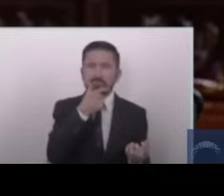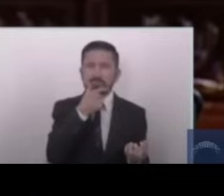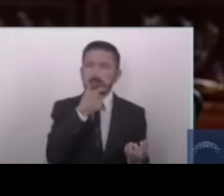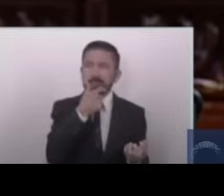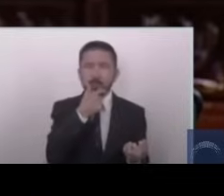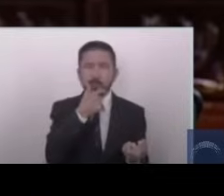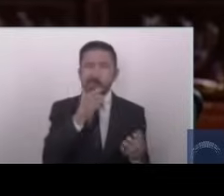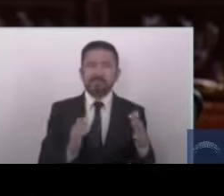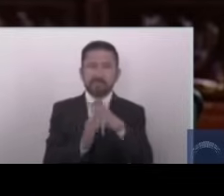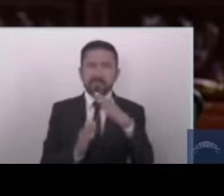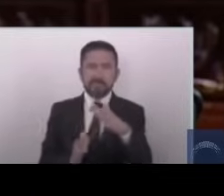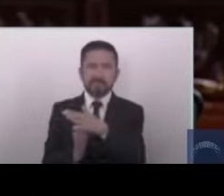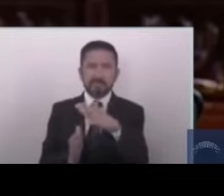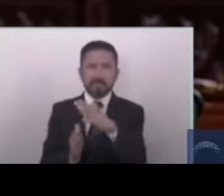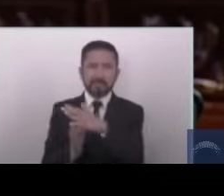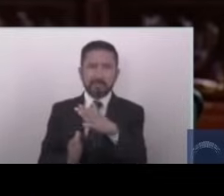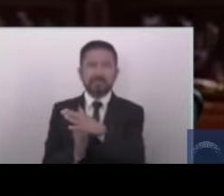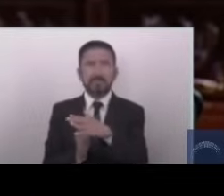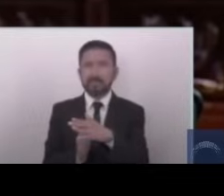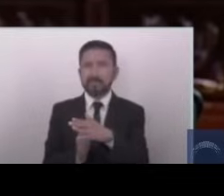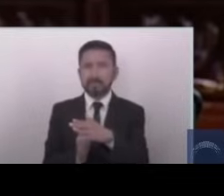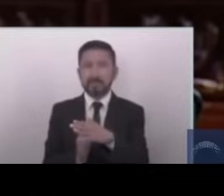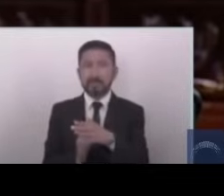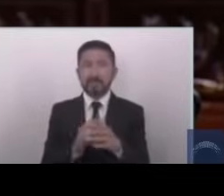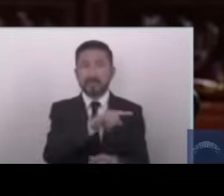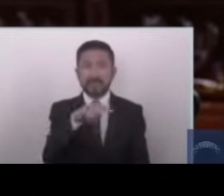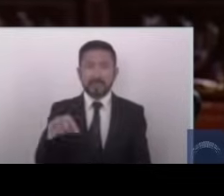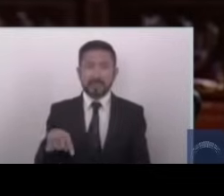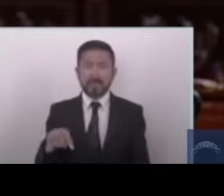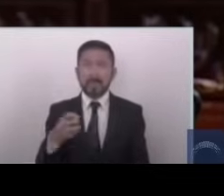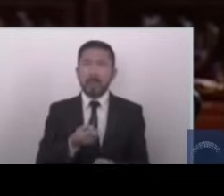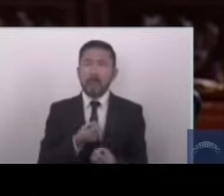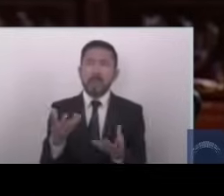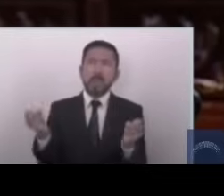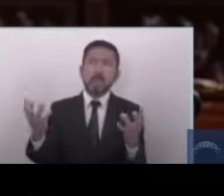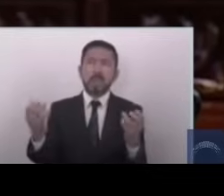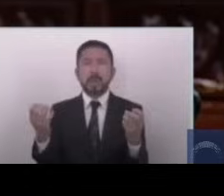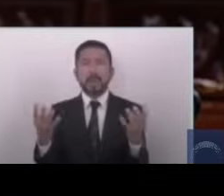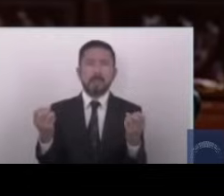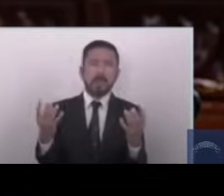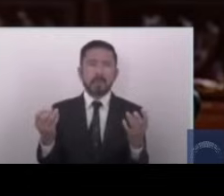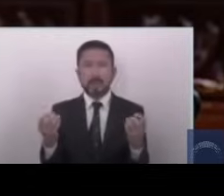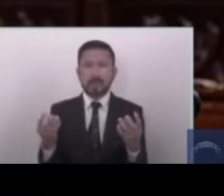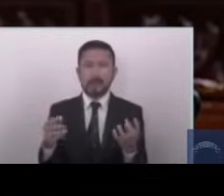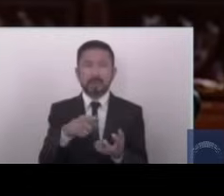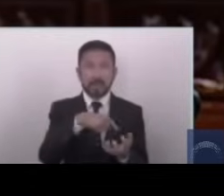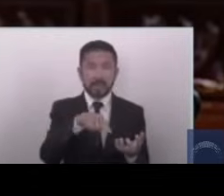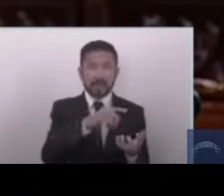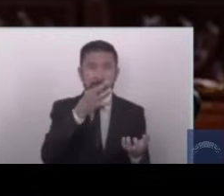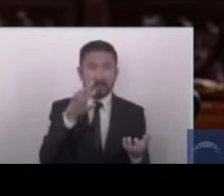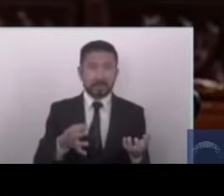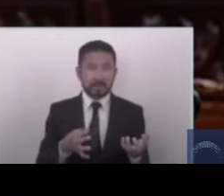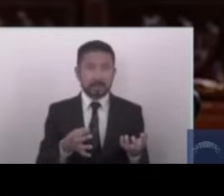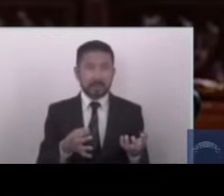coma no me parece entonces Ah me voy a oponer y vienen a decirlo como si realmente fuera algo que a ellos eh les va